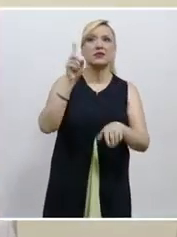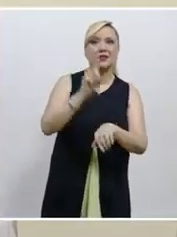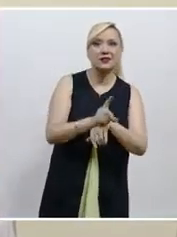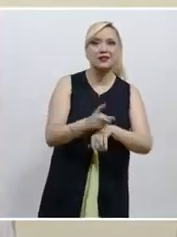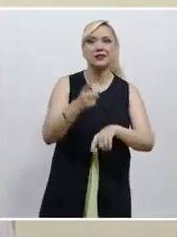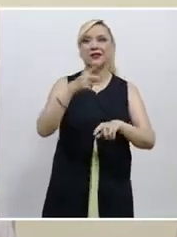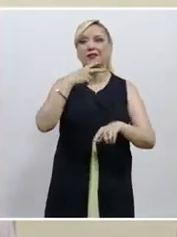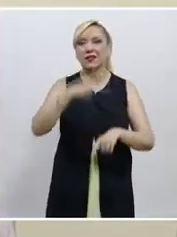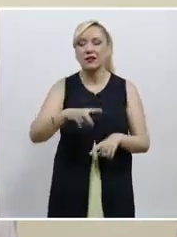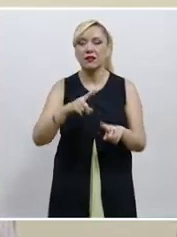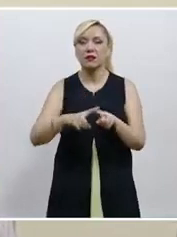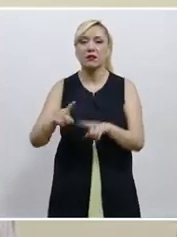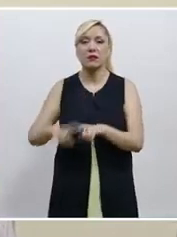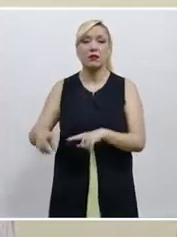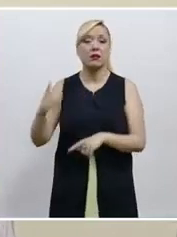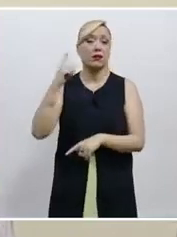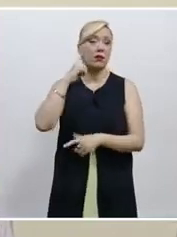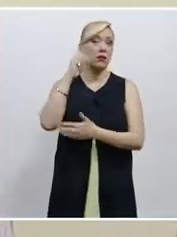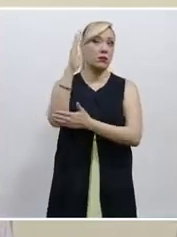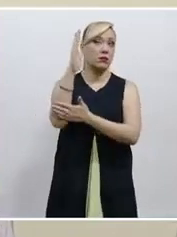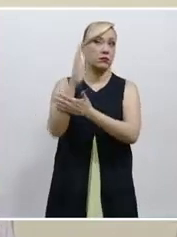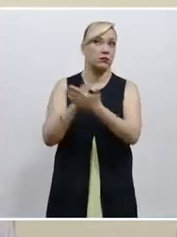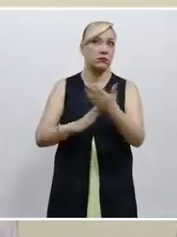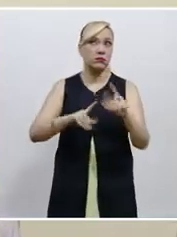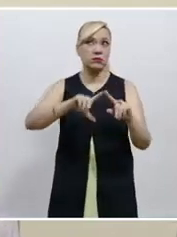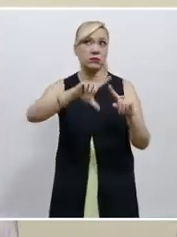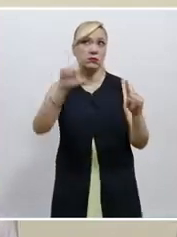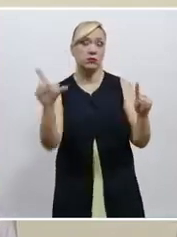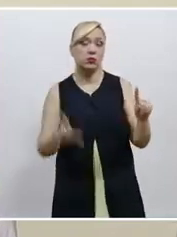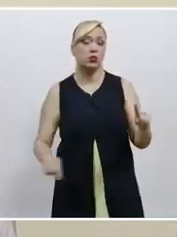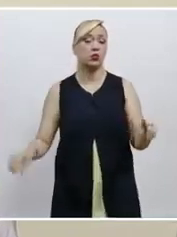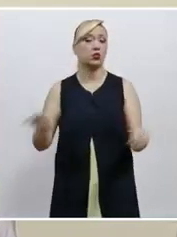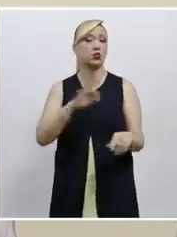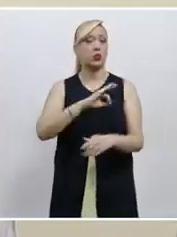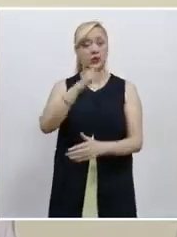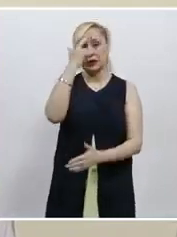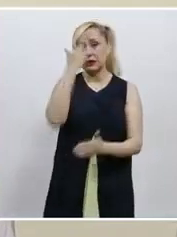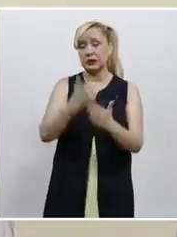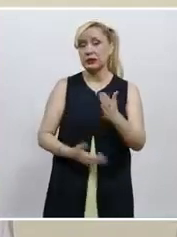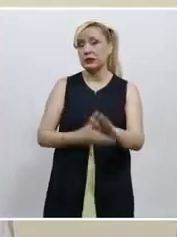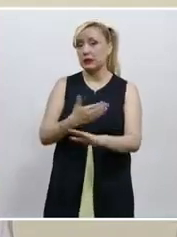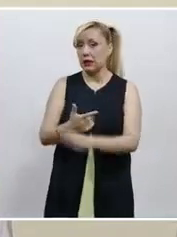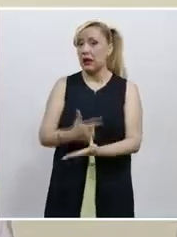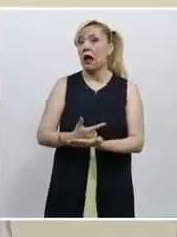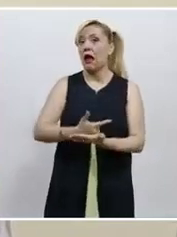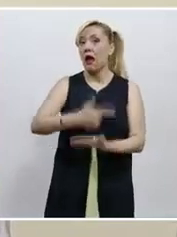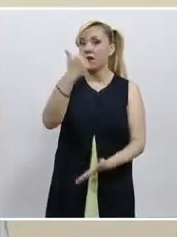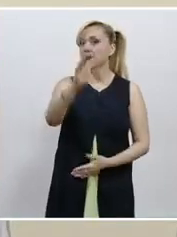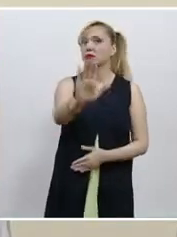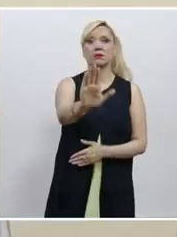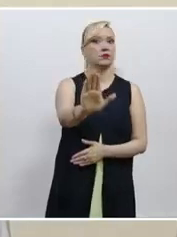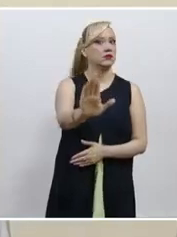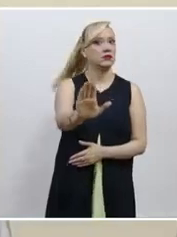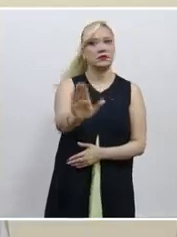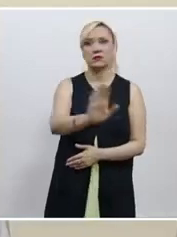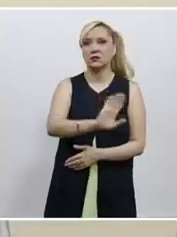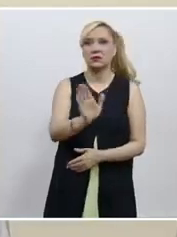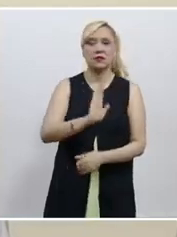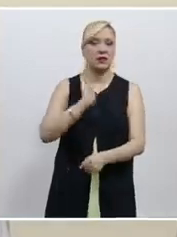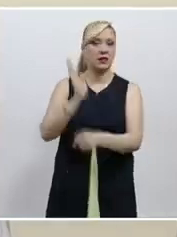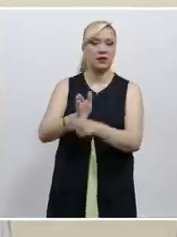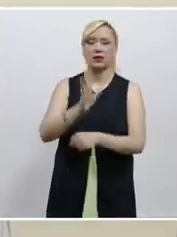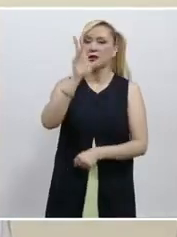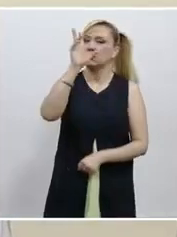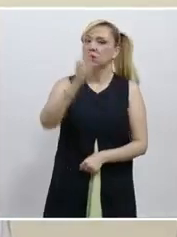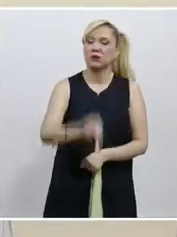del país son los que van a ser afectados en sus derechos. Esto es lo grave, esto es por lo que se debe suspender la medida de castigo